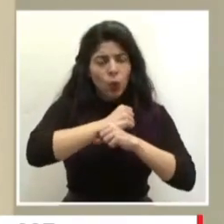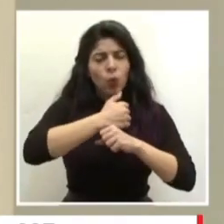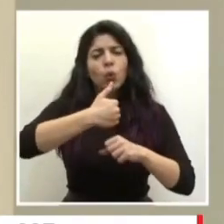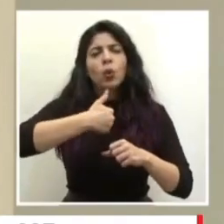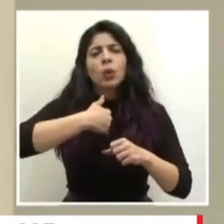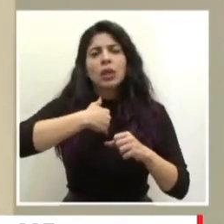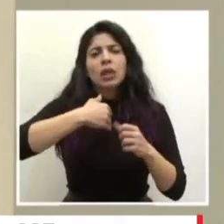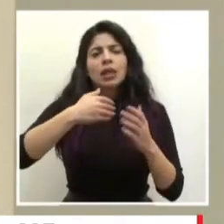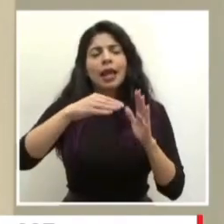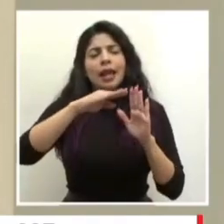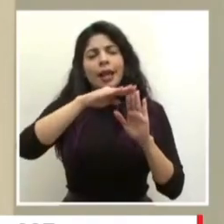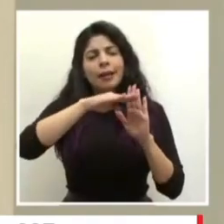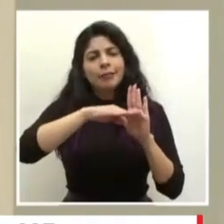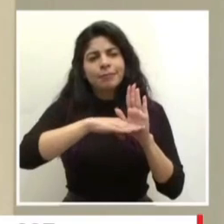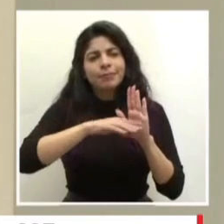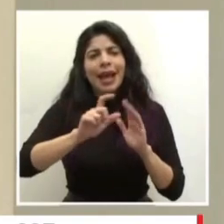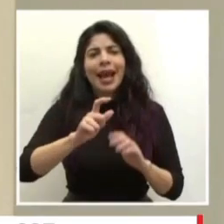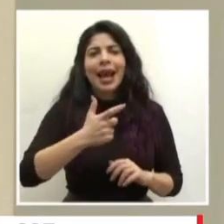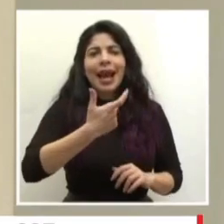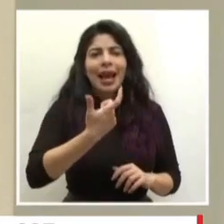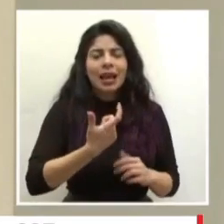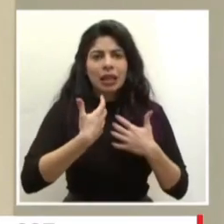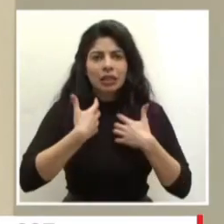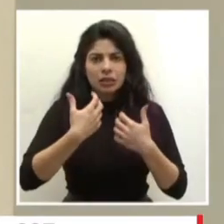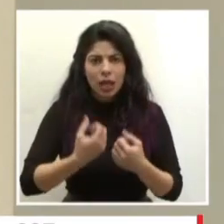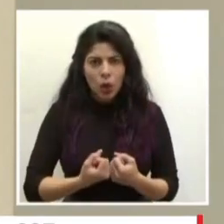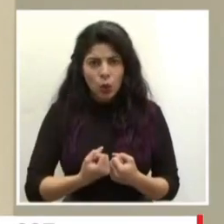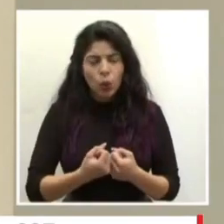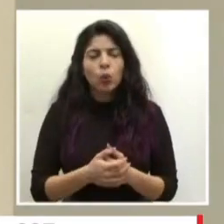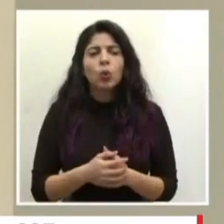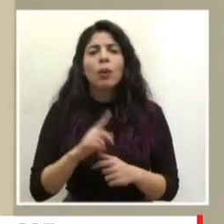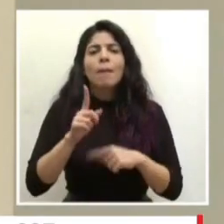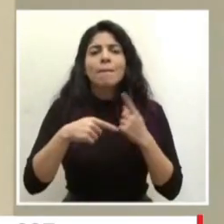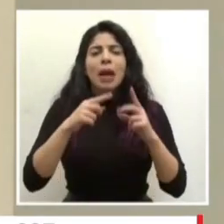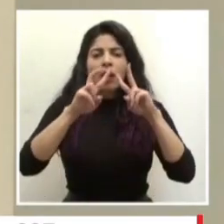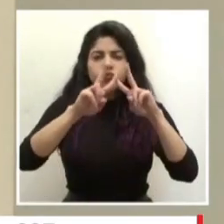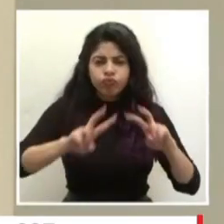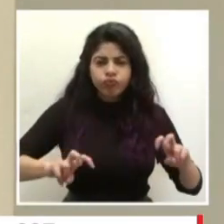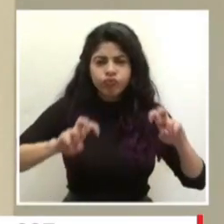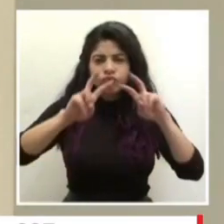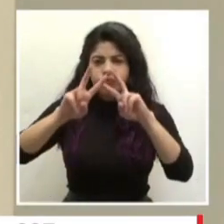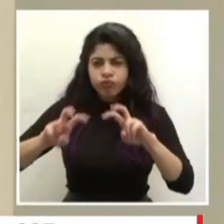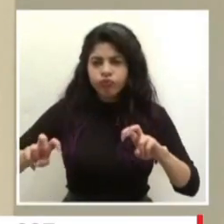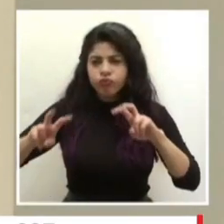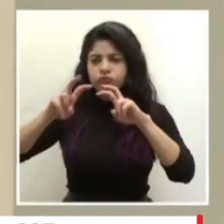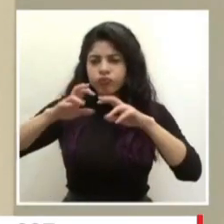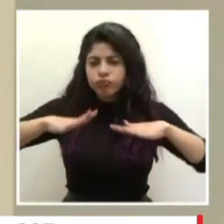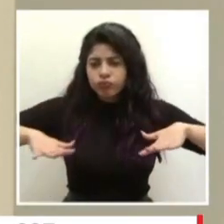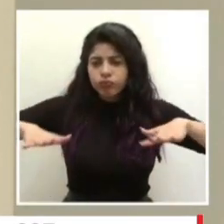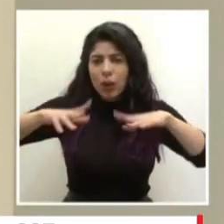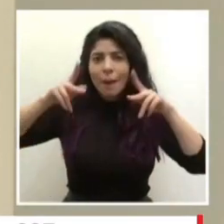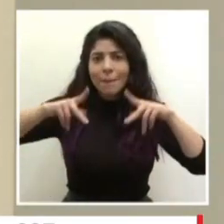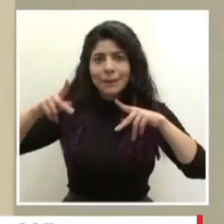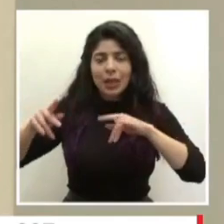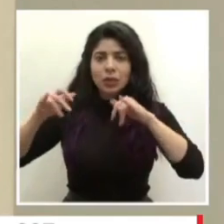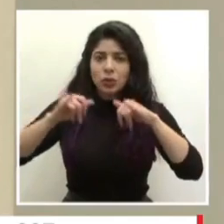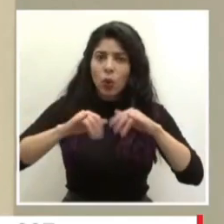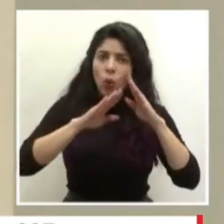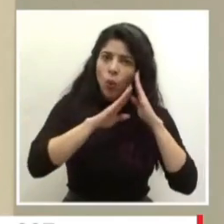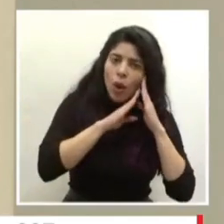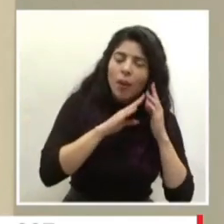asunto de carnet de salud, donde vamos a estar verificando las condiciones en donde las personas van a estar pernoctando,